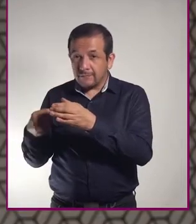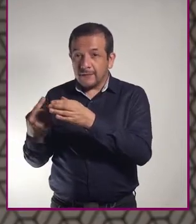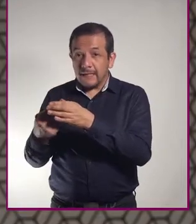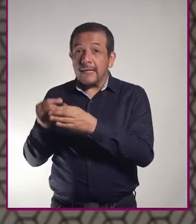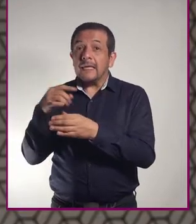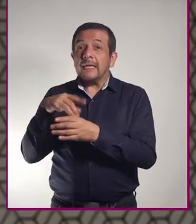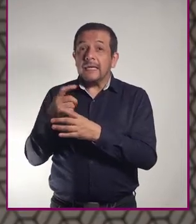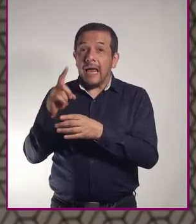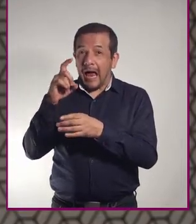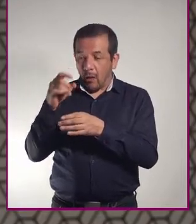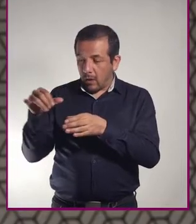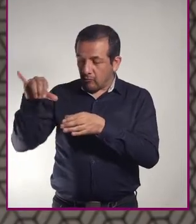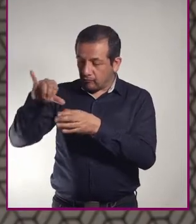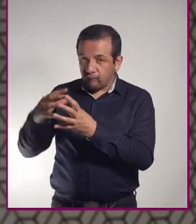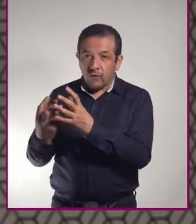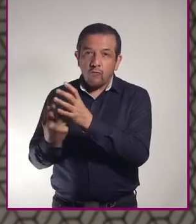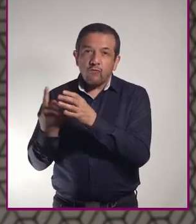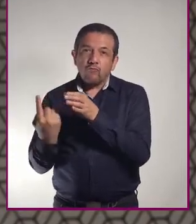y el agua.